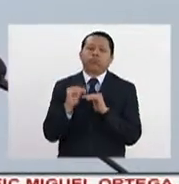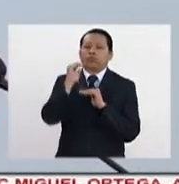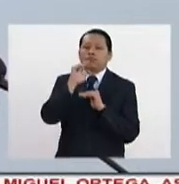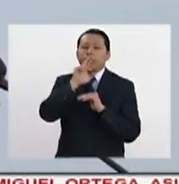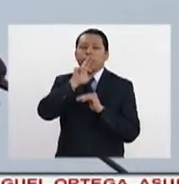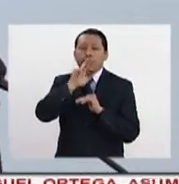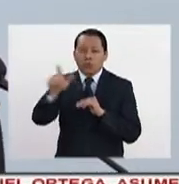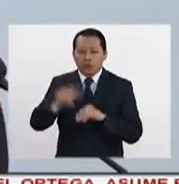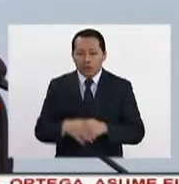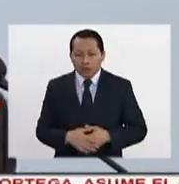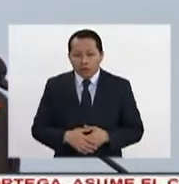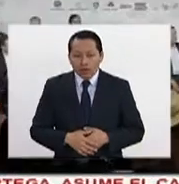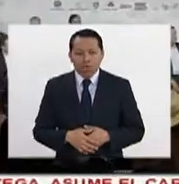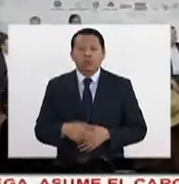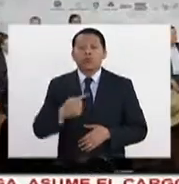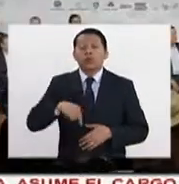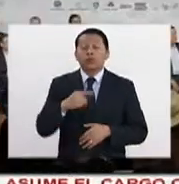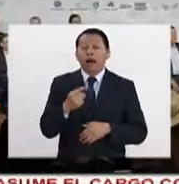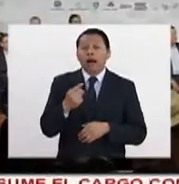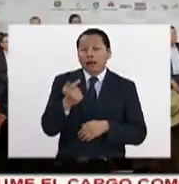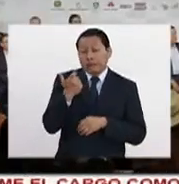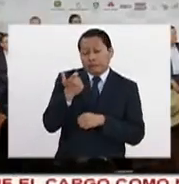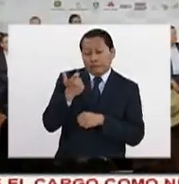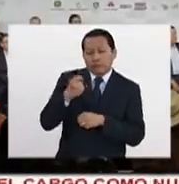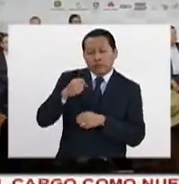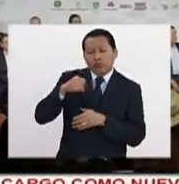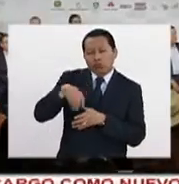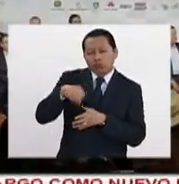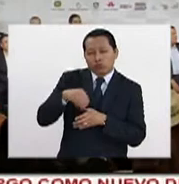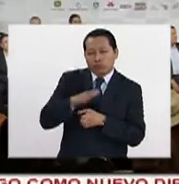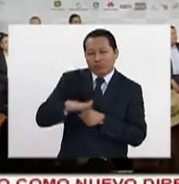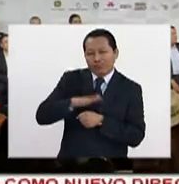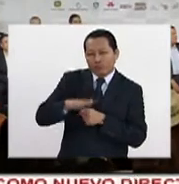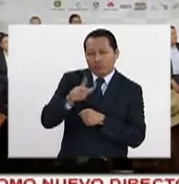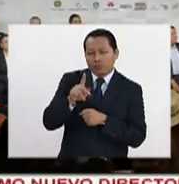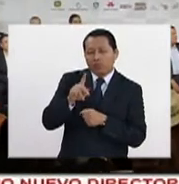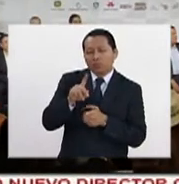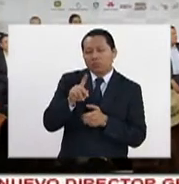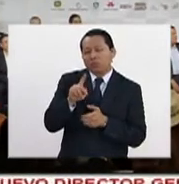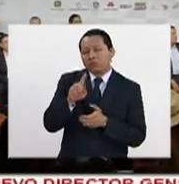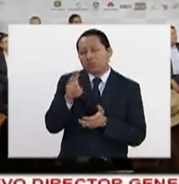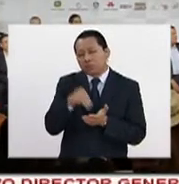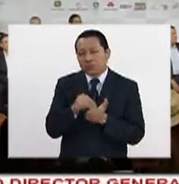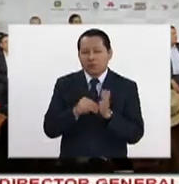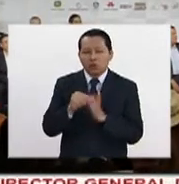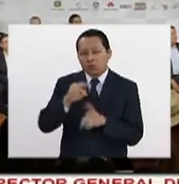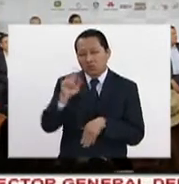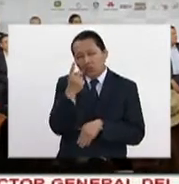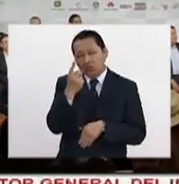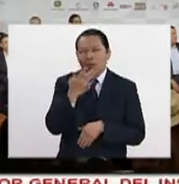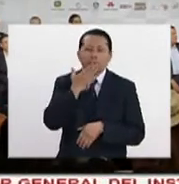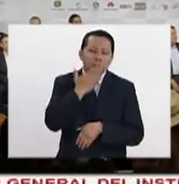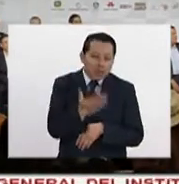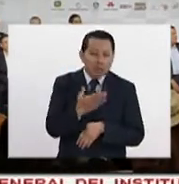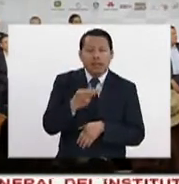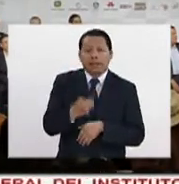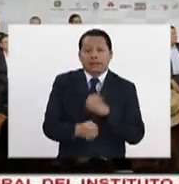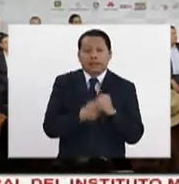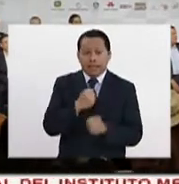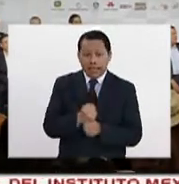superávit es un poco mayor a los 3 mil millones de dólares. Vamos muy bien. Este año todavía